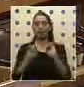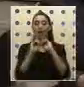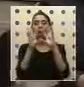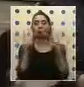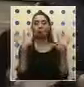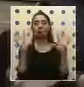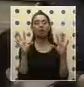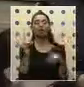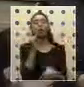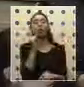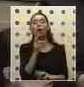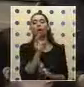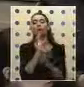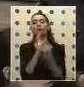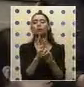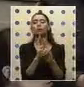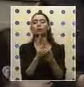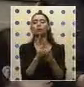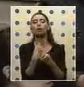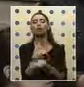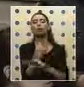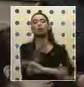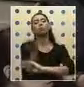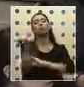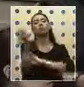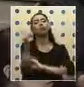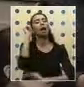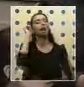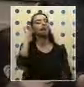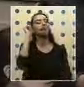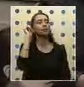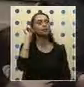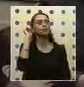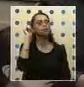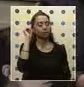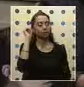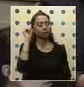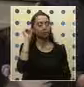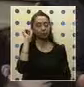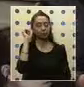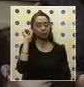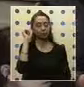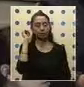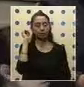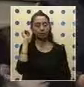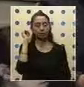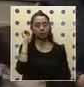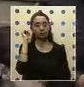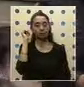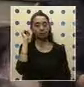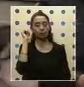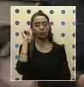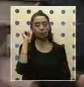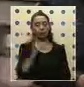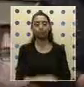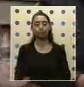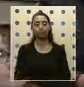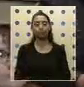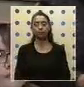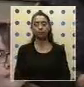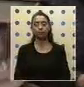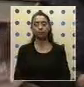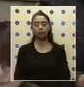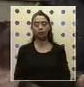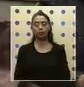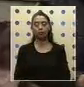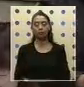cuál fue su respuesta a una solicitud que yo expresé ayer en el sentido de que se